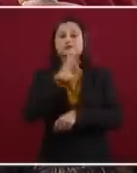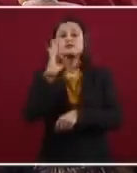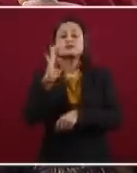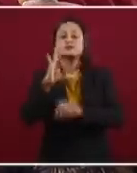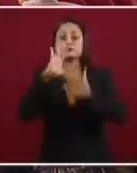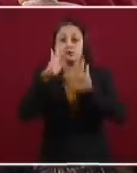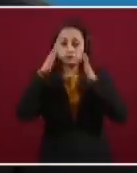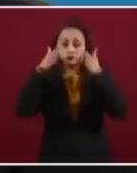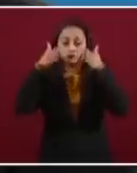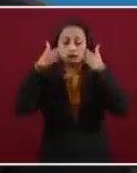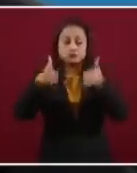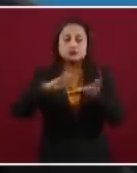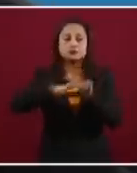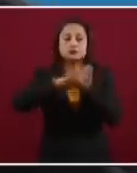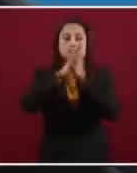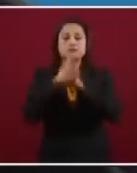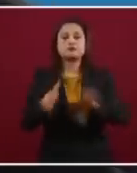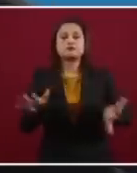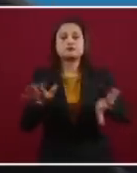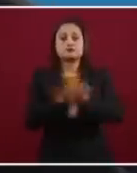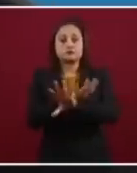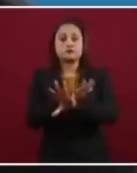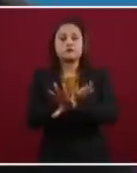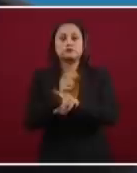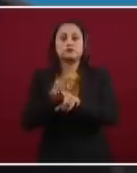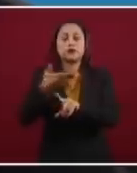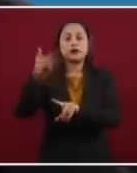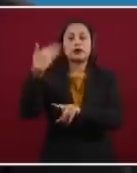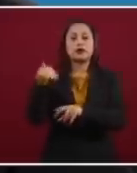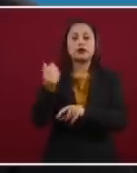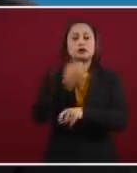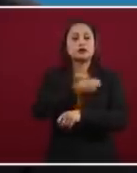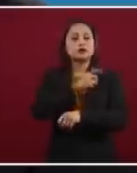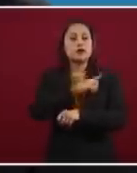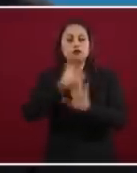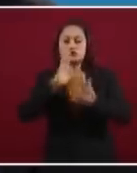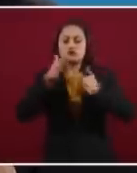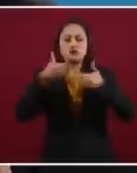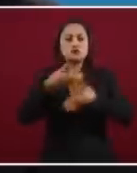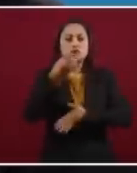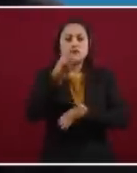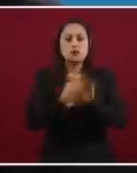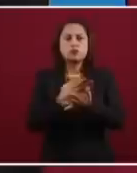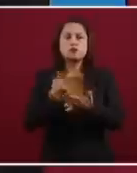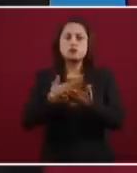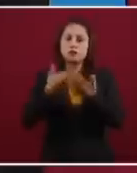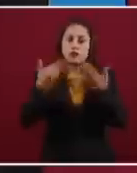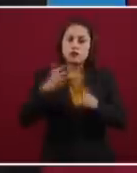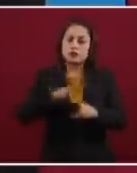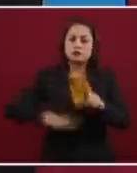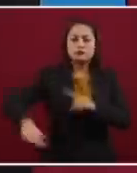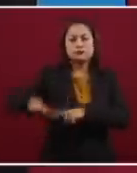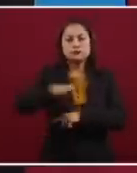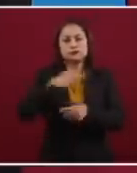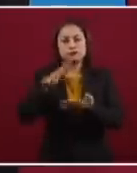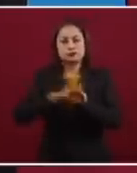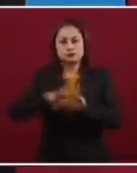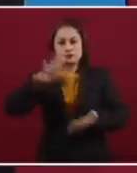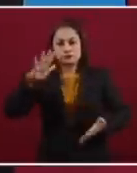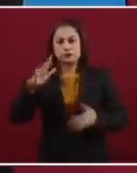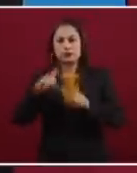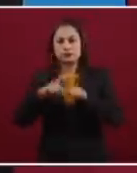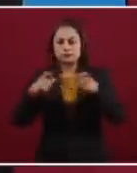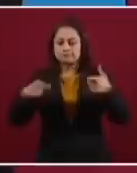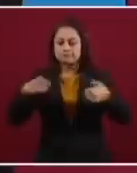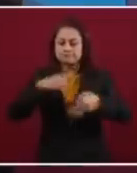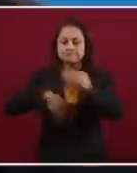de cobertura universal de servicios de salud y uno de los cambios importantes es la